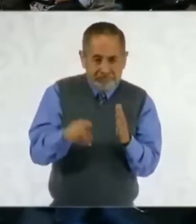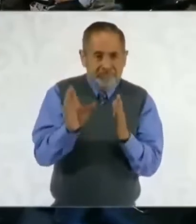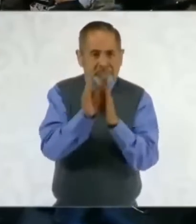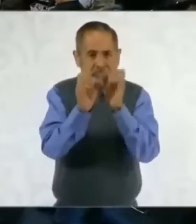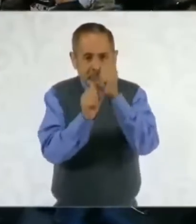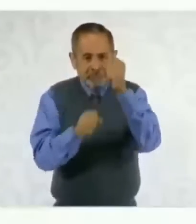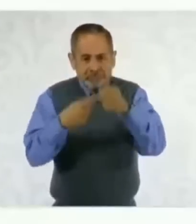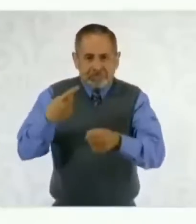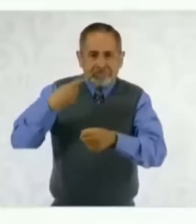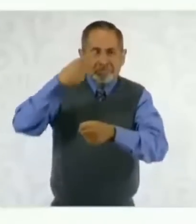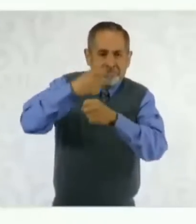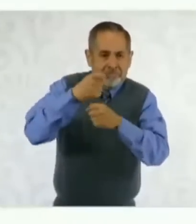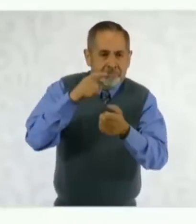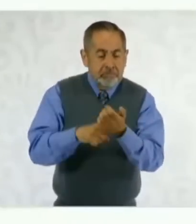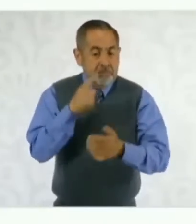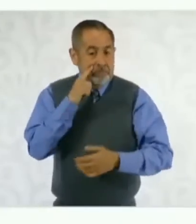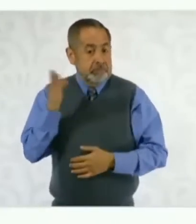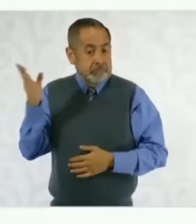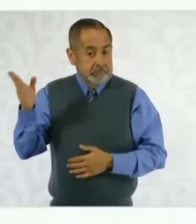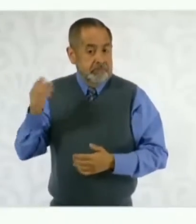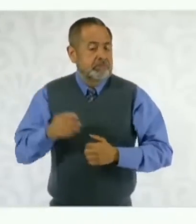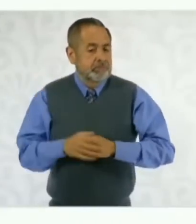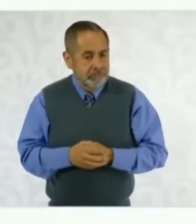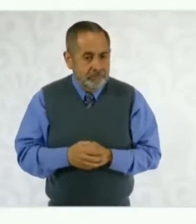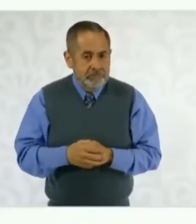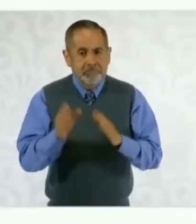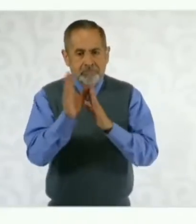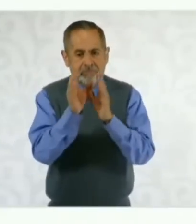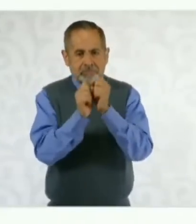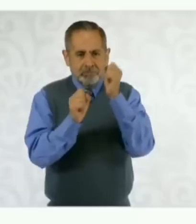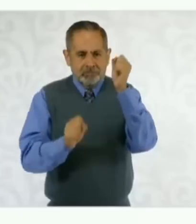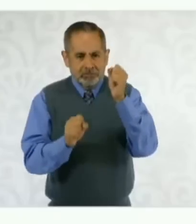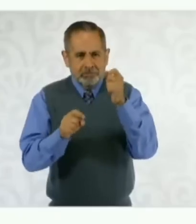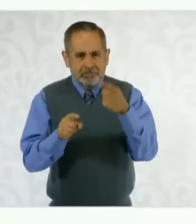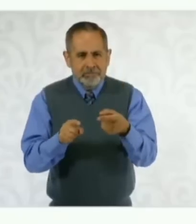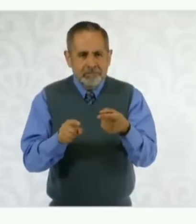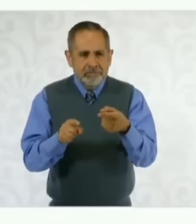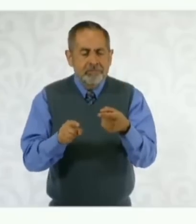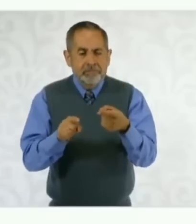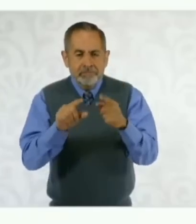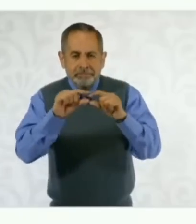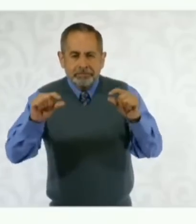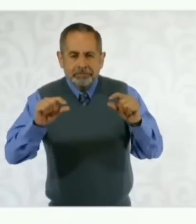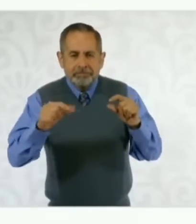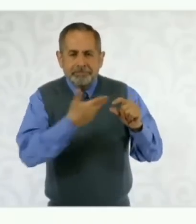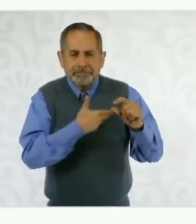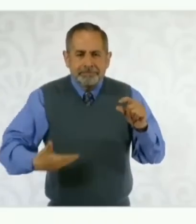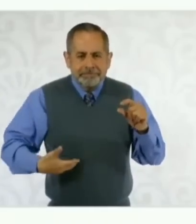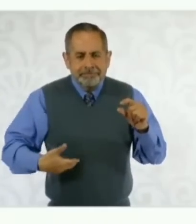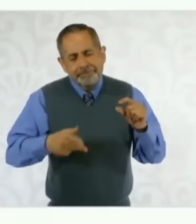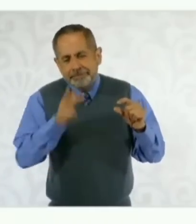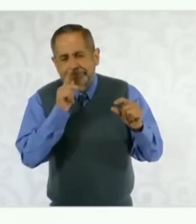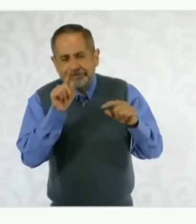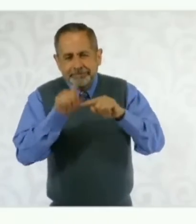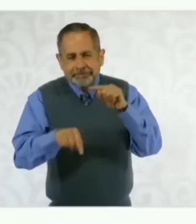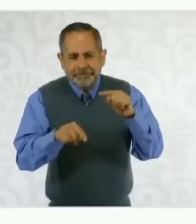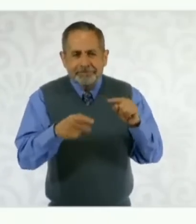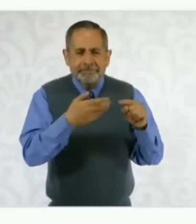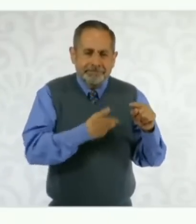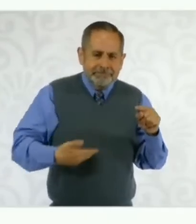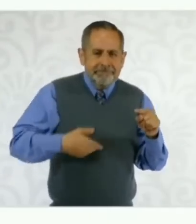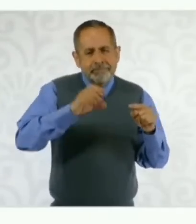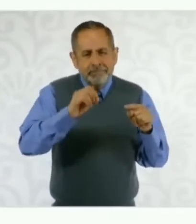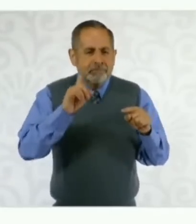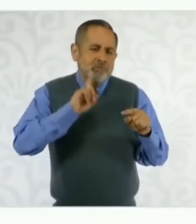se celebren por el presidente de la República, hay que modificarlo porque debe decir la presidenta también, el presidente o la presidenta